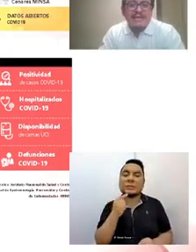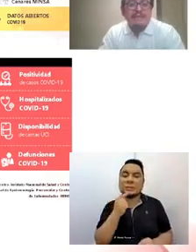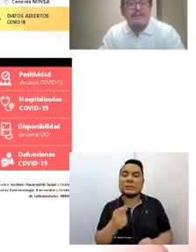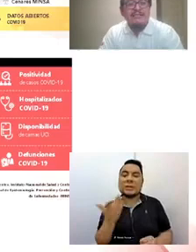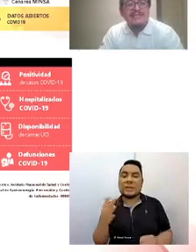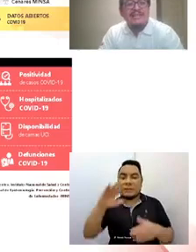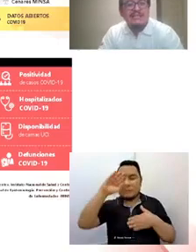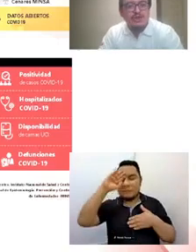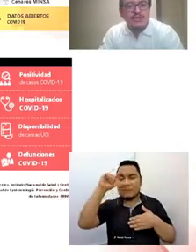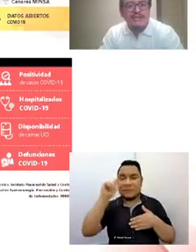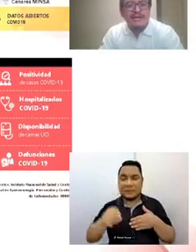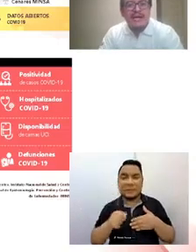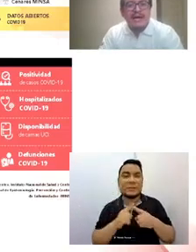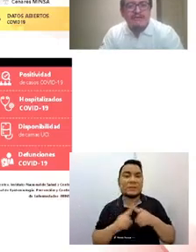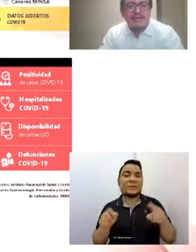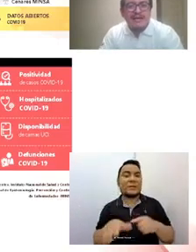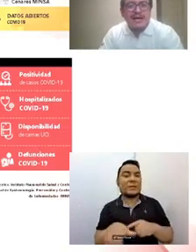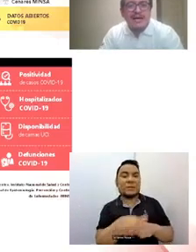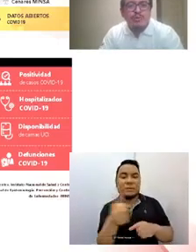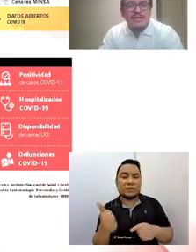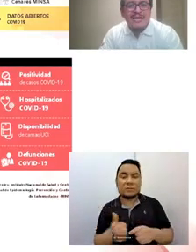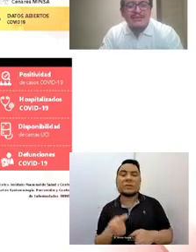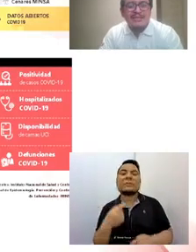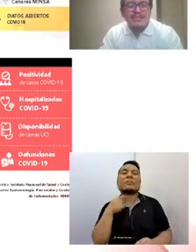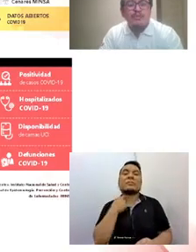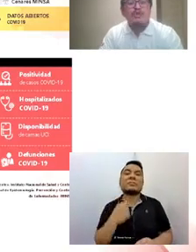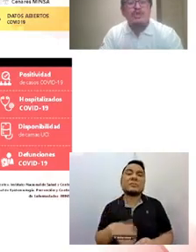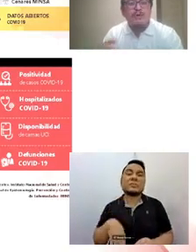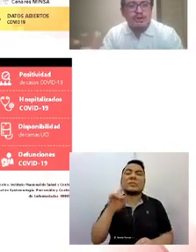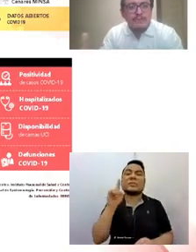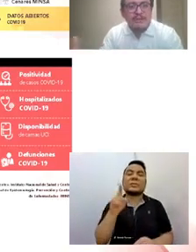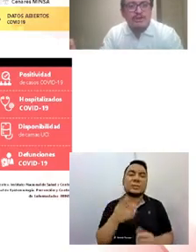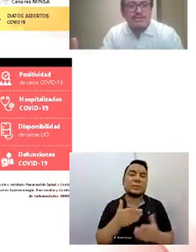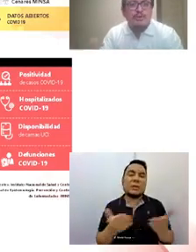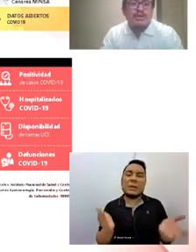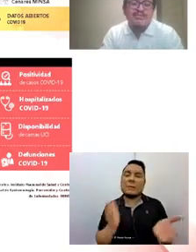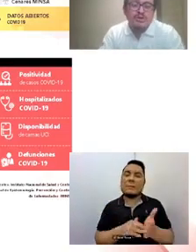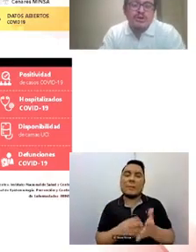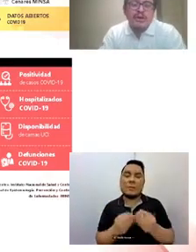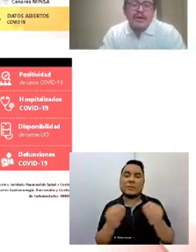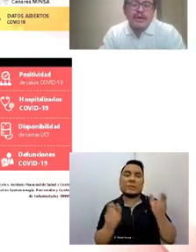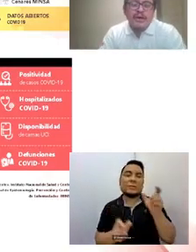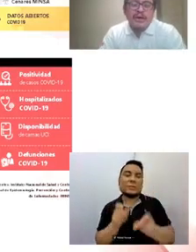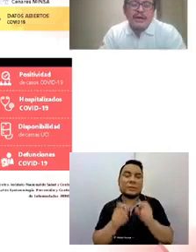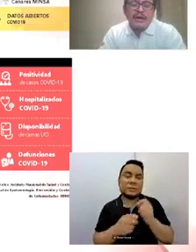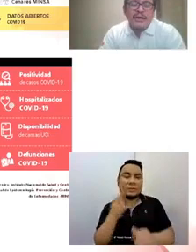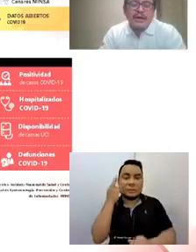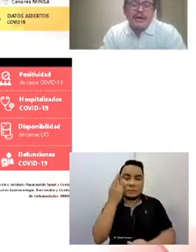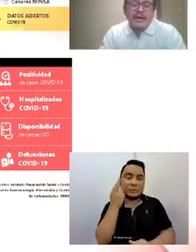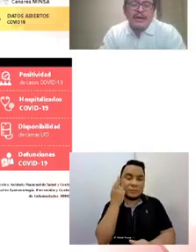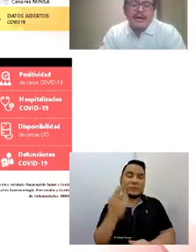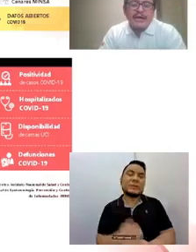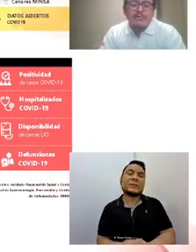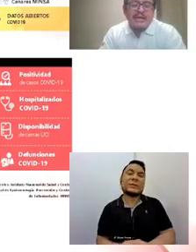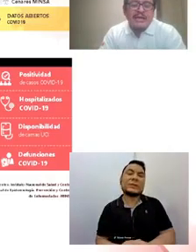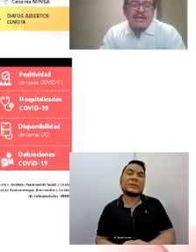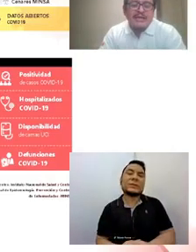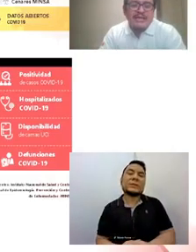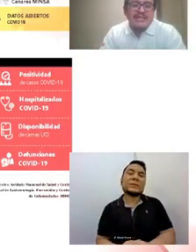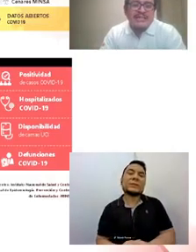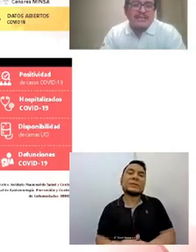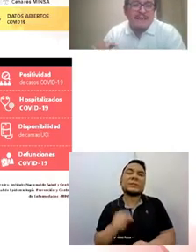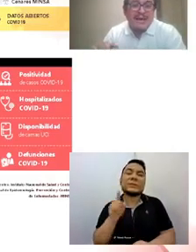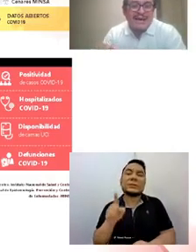esta enfermedad, a diferencia de las otras, afecta a una cantidad mucho mayor de personas. Por eso es que